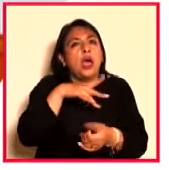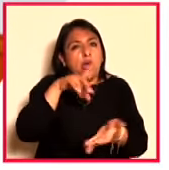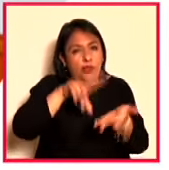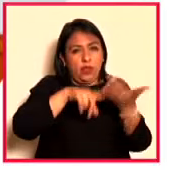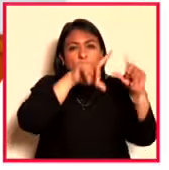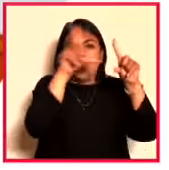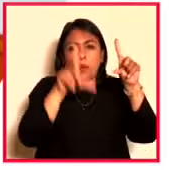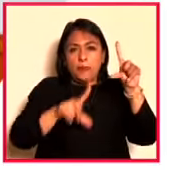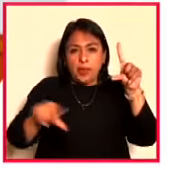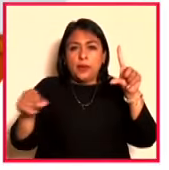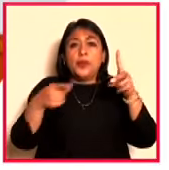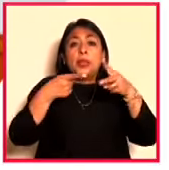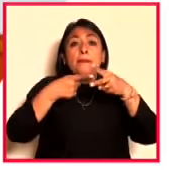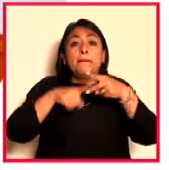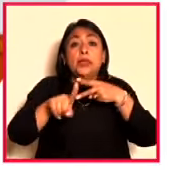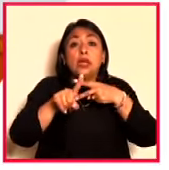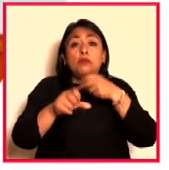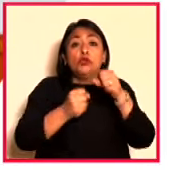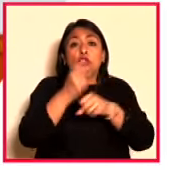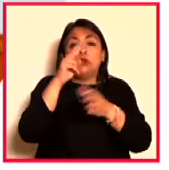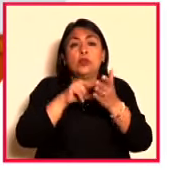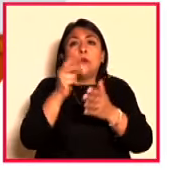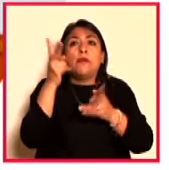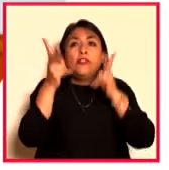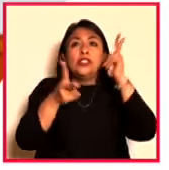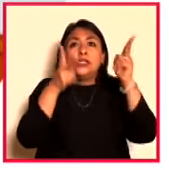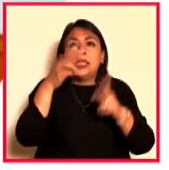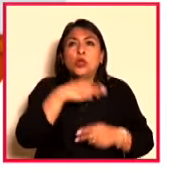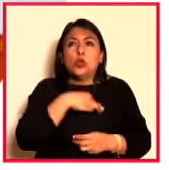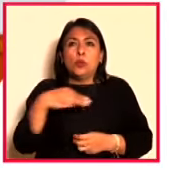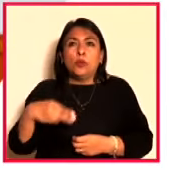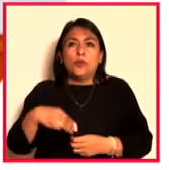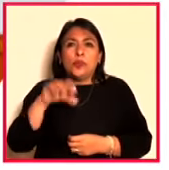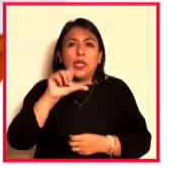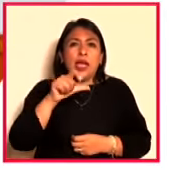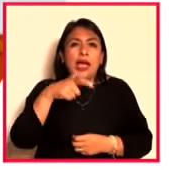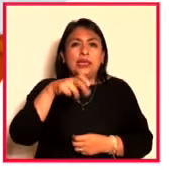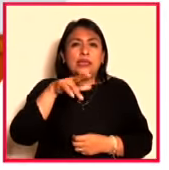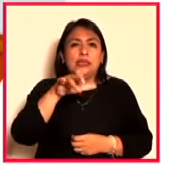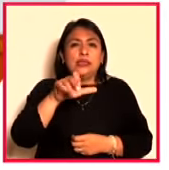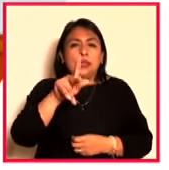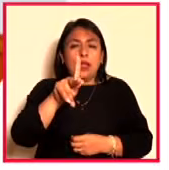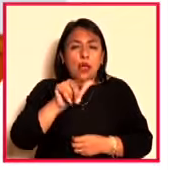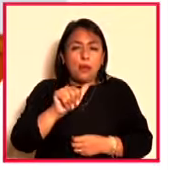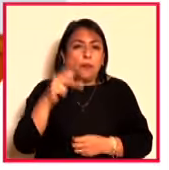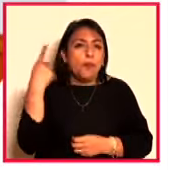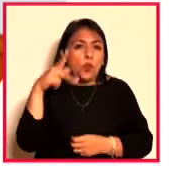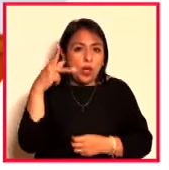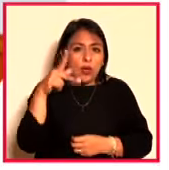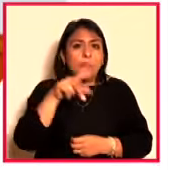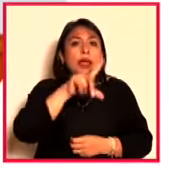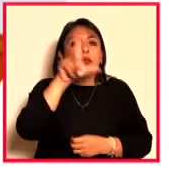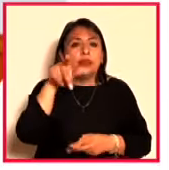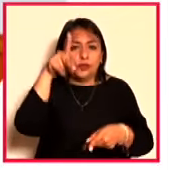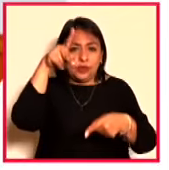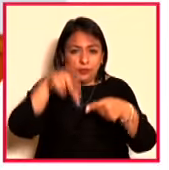país. Comenzamos el año visitando el municipio de Aquixtla, Puebla. Esta nota nos lleva a la pausa